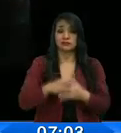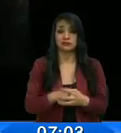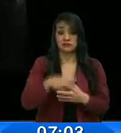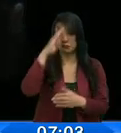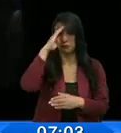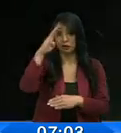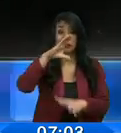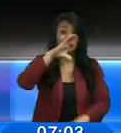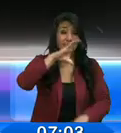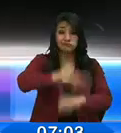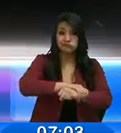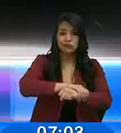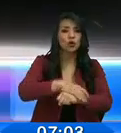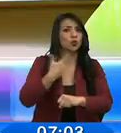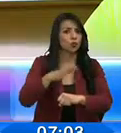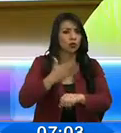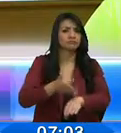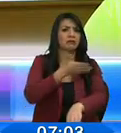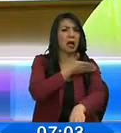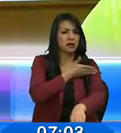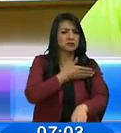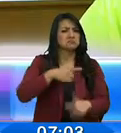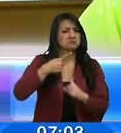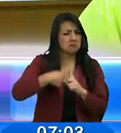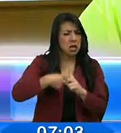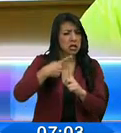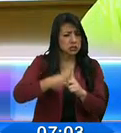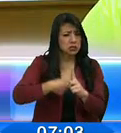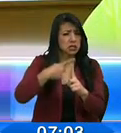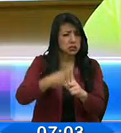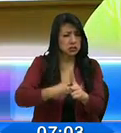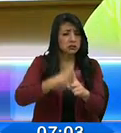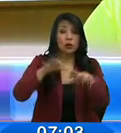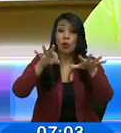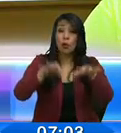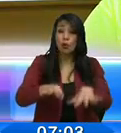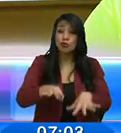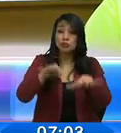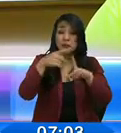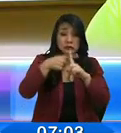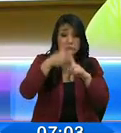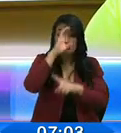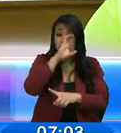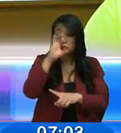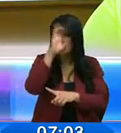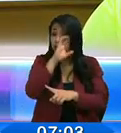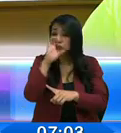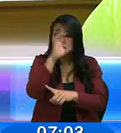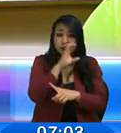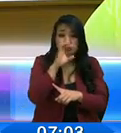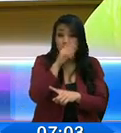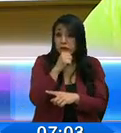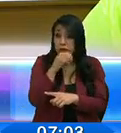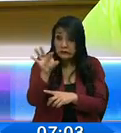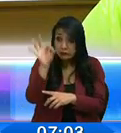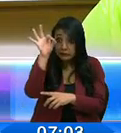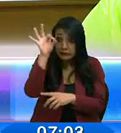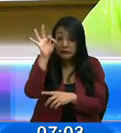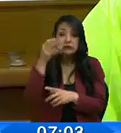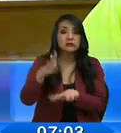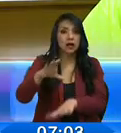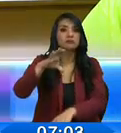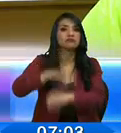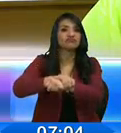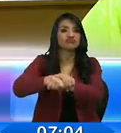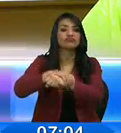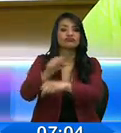señalaron los gendarmes, tomó varios meses. Nos tomó al bloque de búsqueda alrededor de 8 meses su ubicación, detección y posterior captura